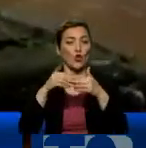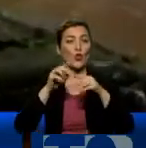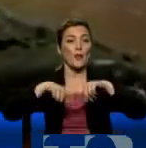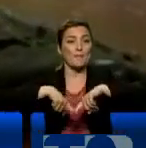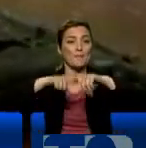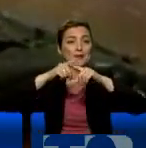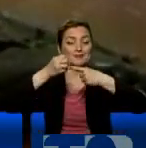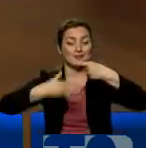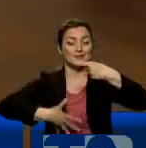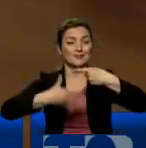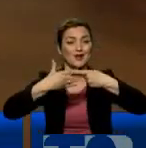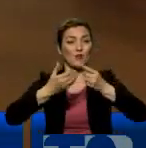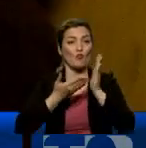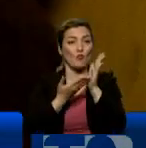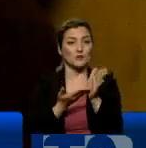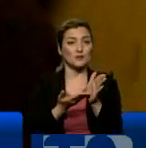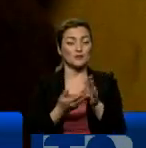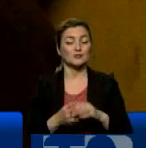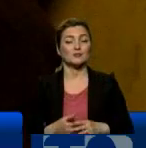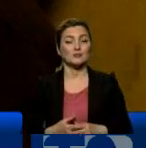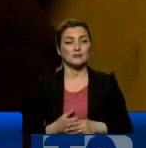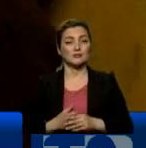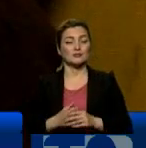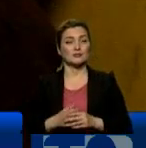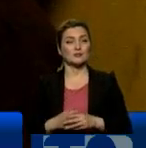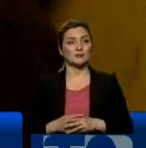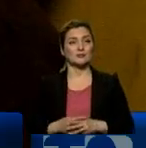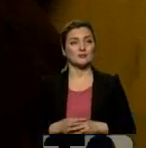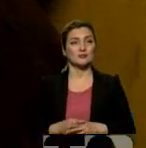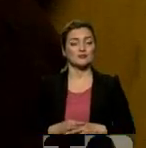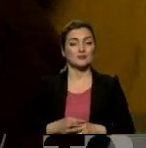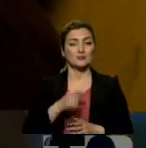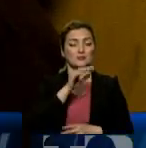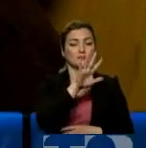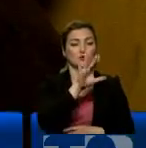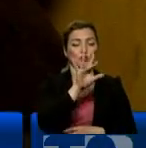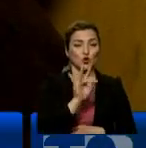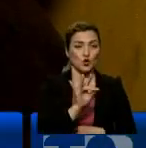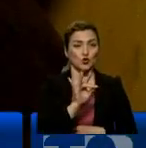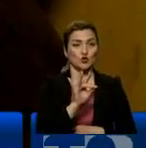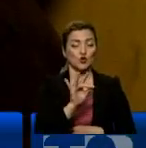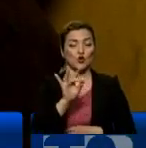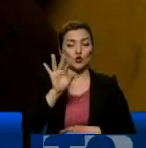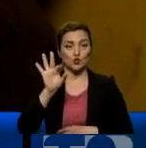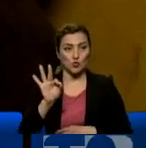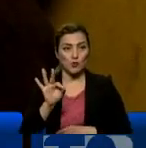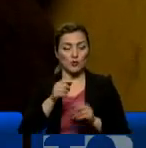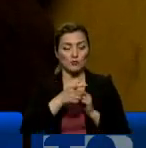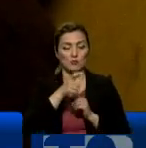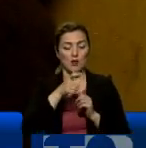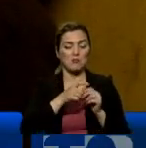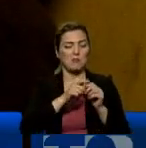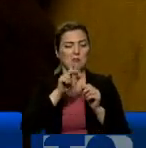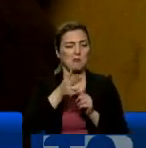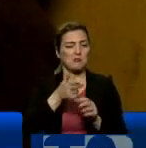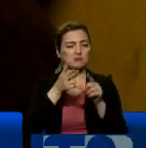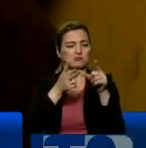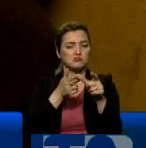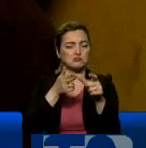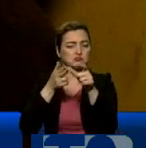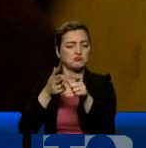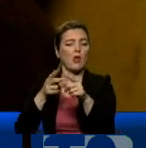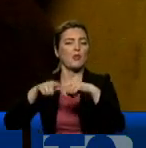de sus características y modelos. 38 y 9 milímetros, las de 22 también, dependiendo del